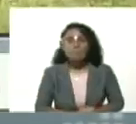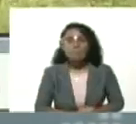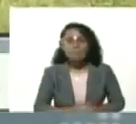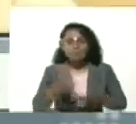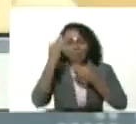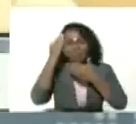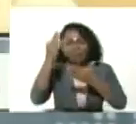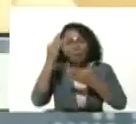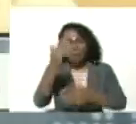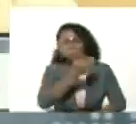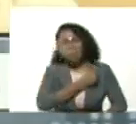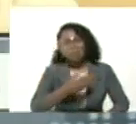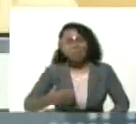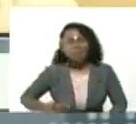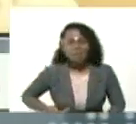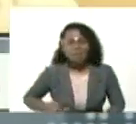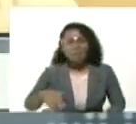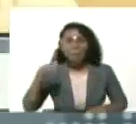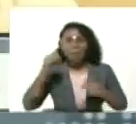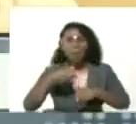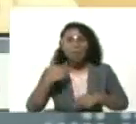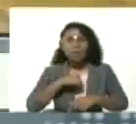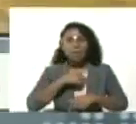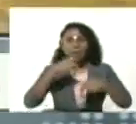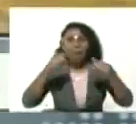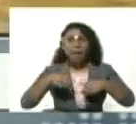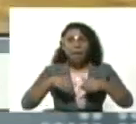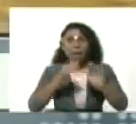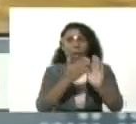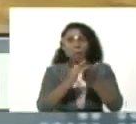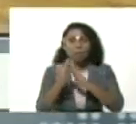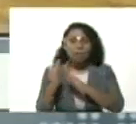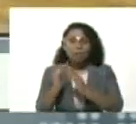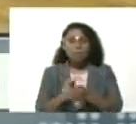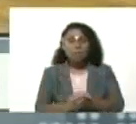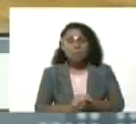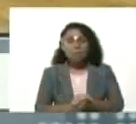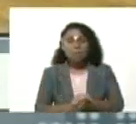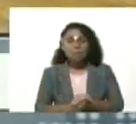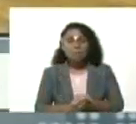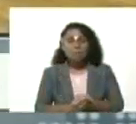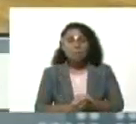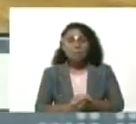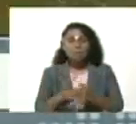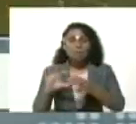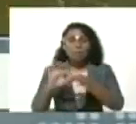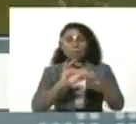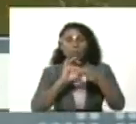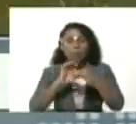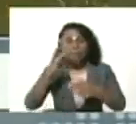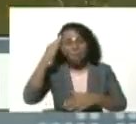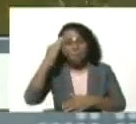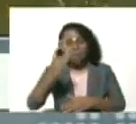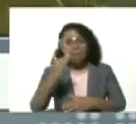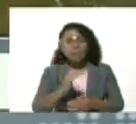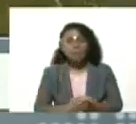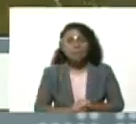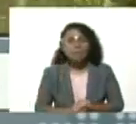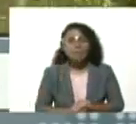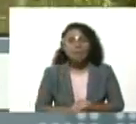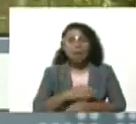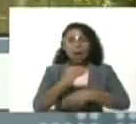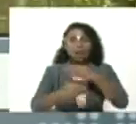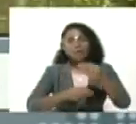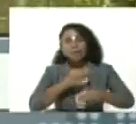Saludos, presidente. Hoy nos encontramos aquí en nuestra comunidad con la Unión Cívica Militar,